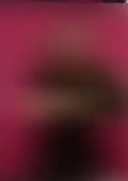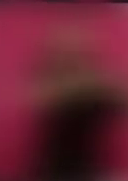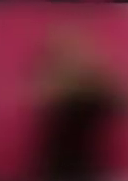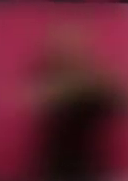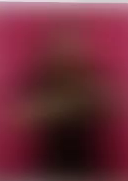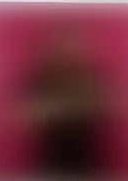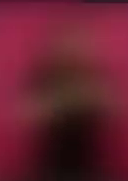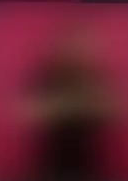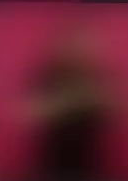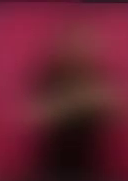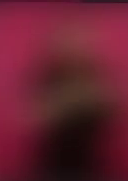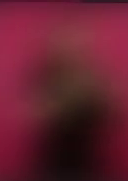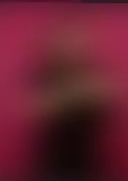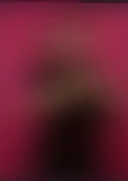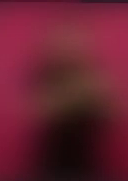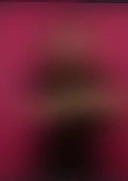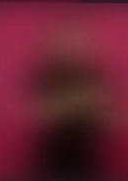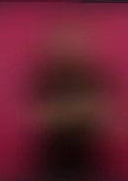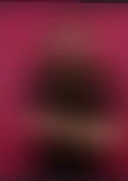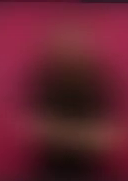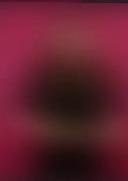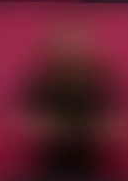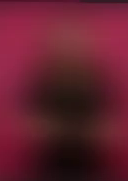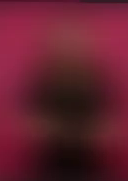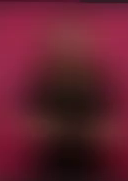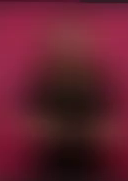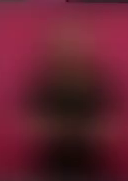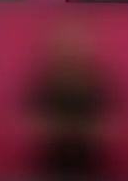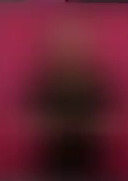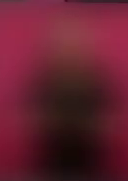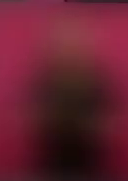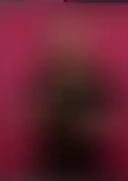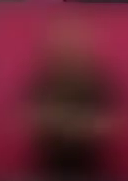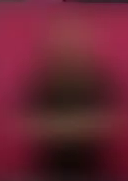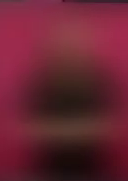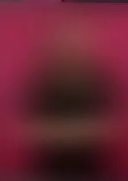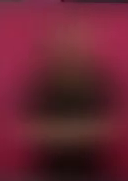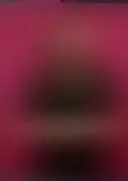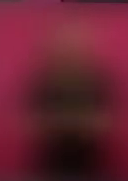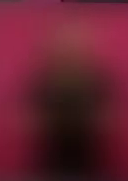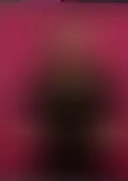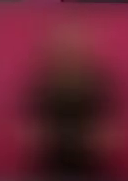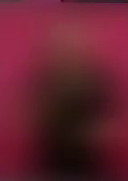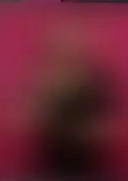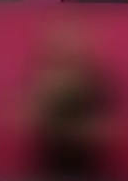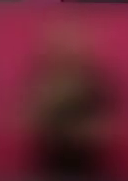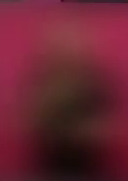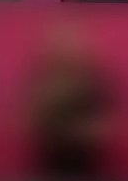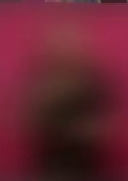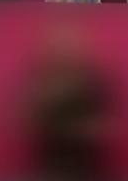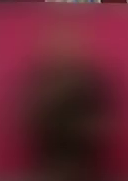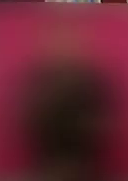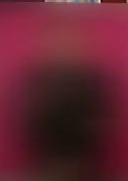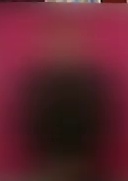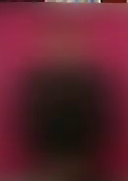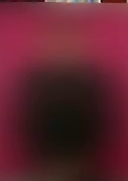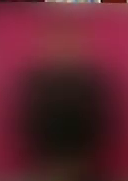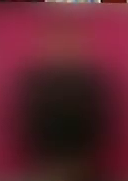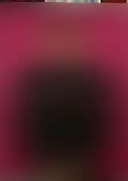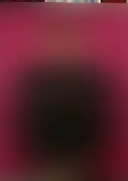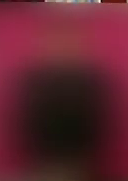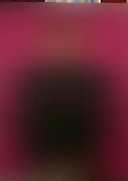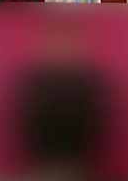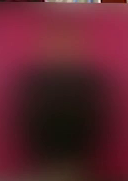lo que se mejorará la infraestructura y equipamiento médico en 11947 centros de salud de las 23 entidades que